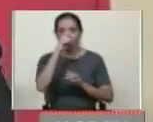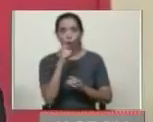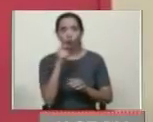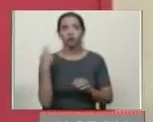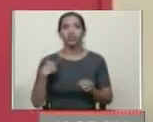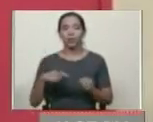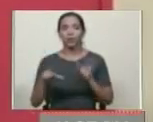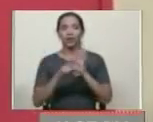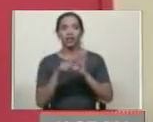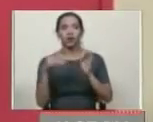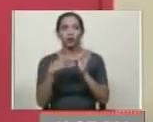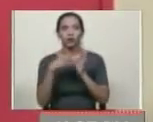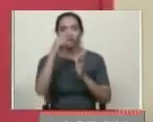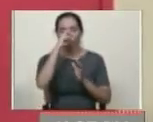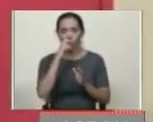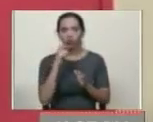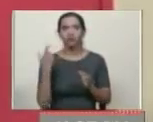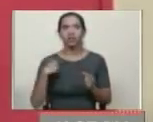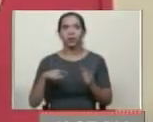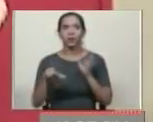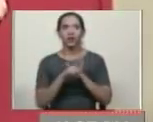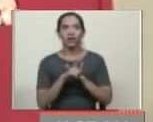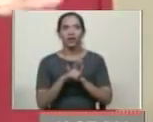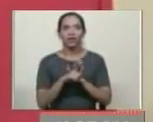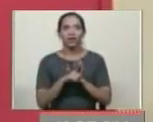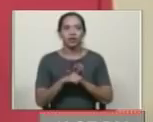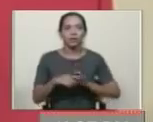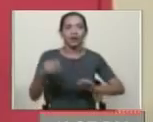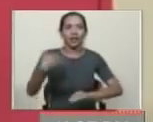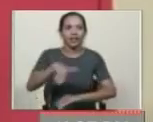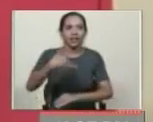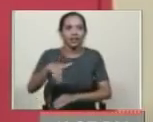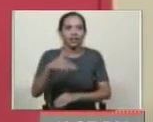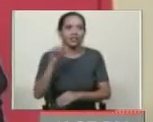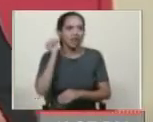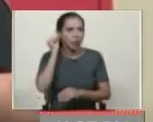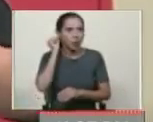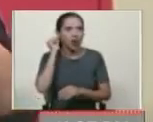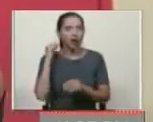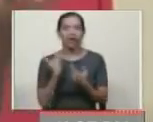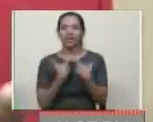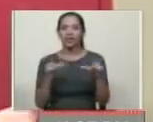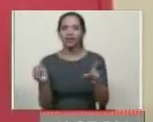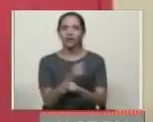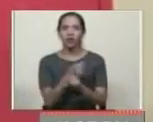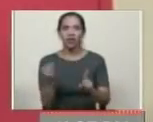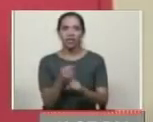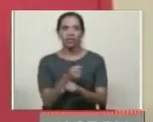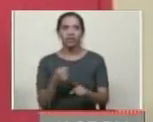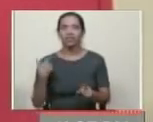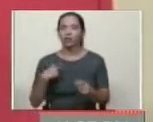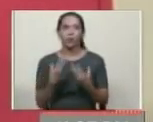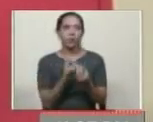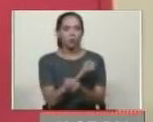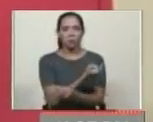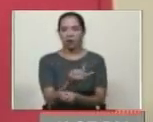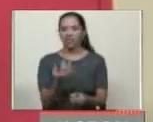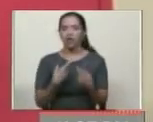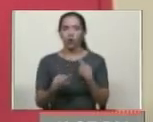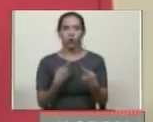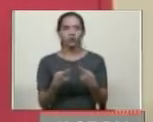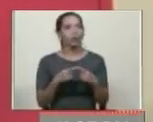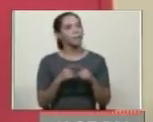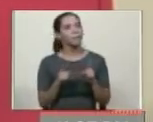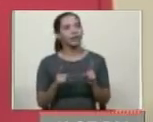contra el odio, tenemos la ley para el derecho de la mujer a una vida libre de violencia, tenemos un montón de cosas similares,